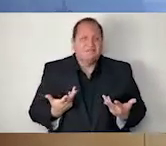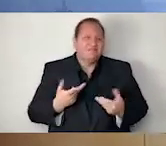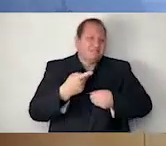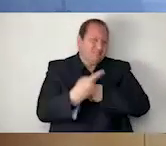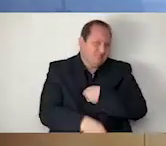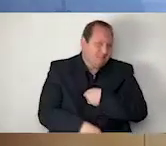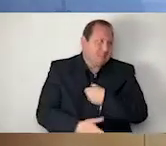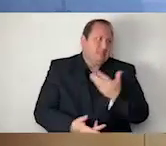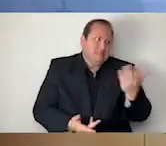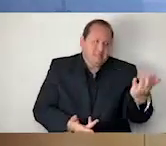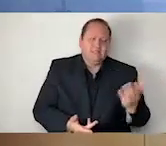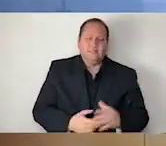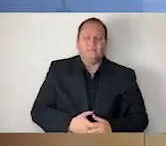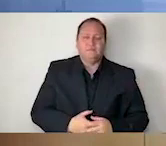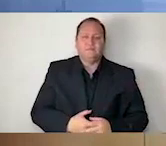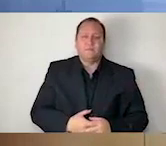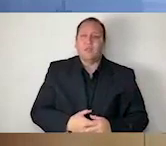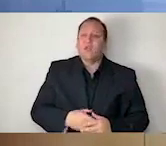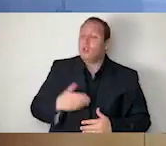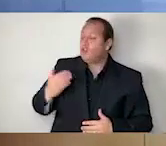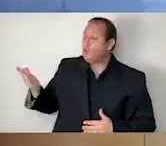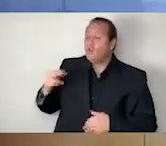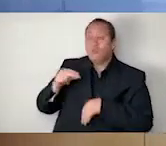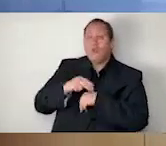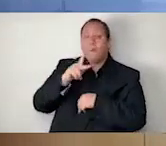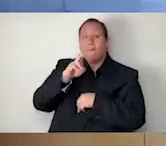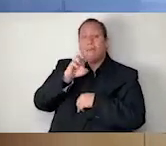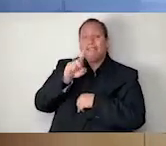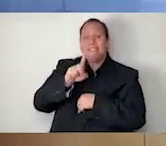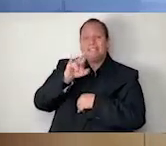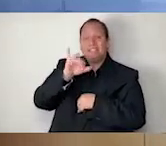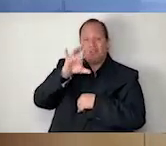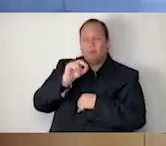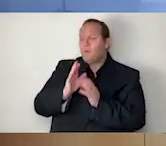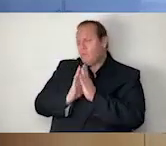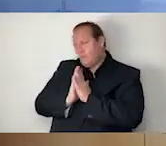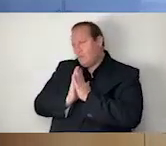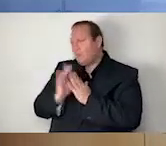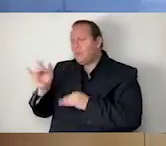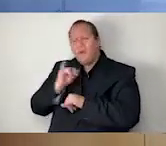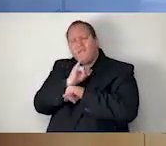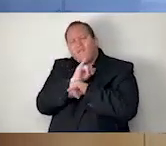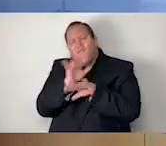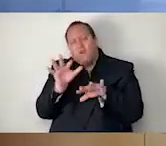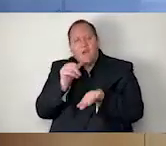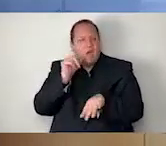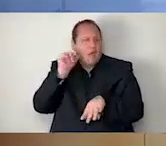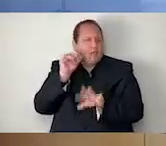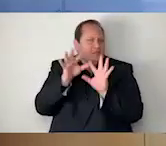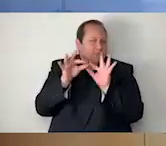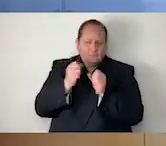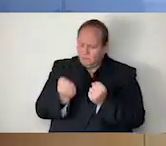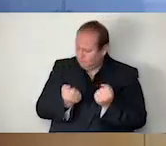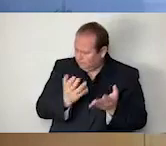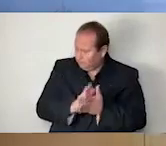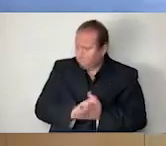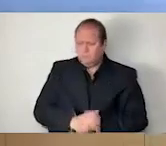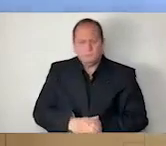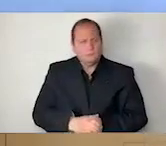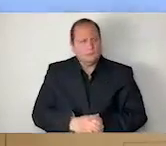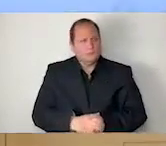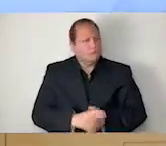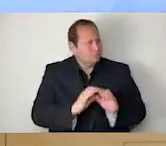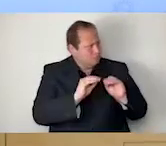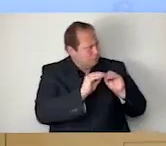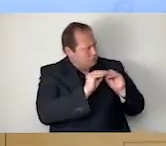muchos de los pacientes doctor periódicos y demás es el favor de rendir su informe del día de